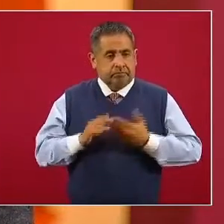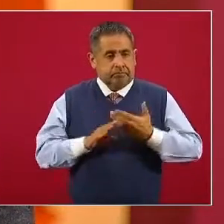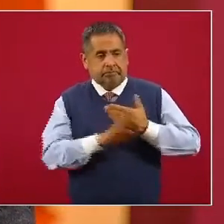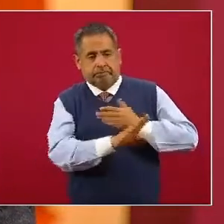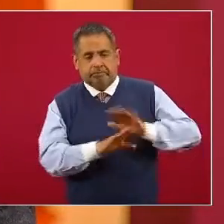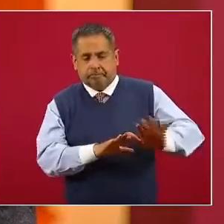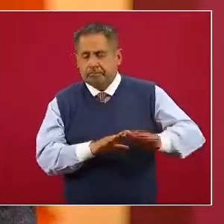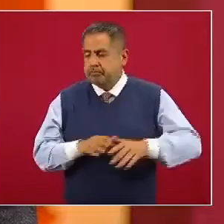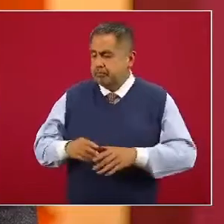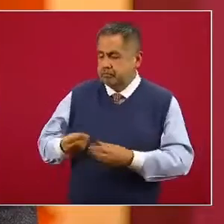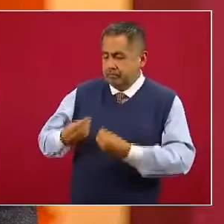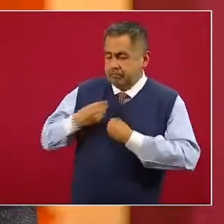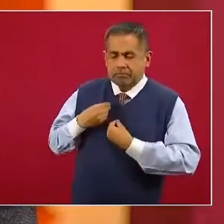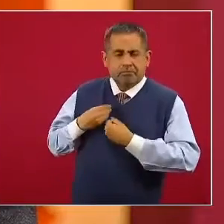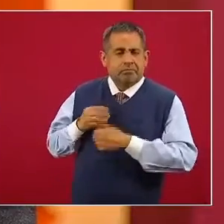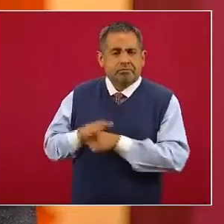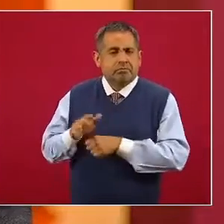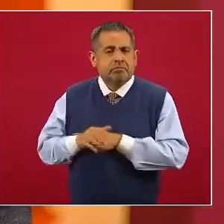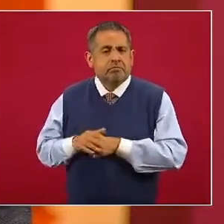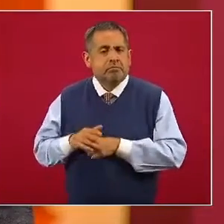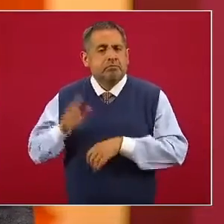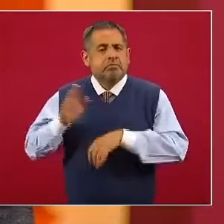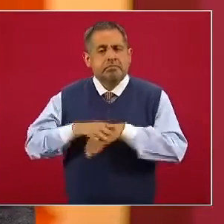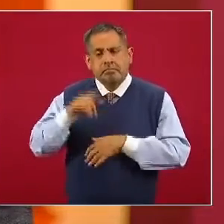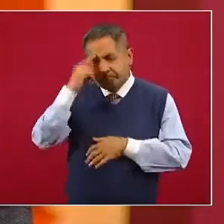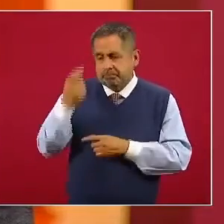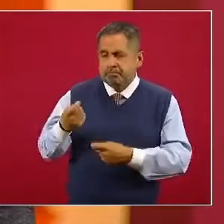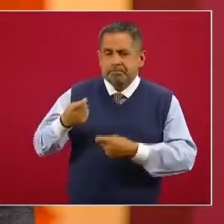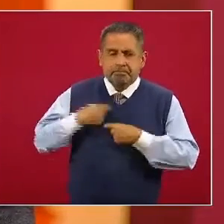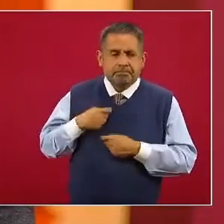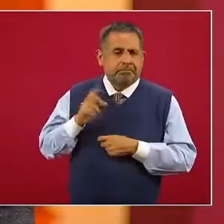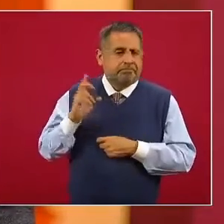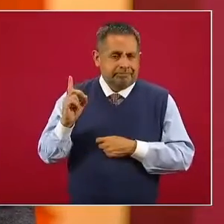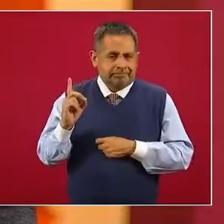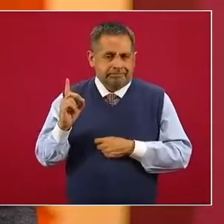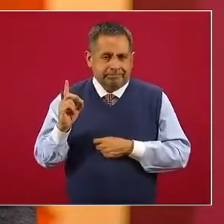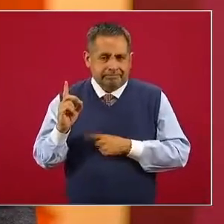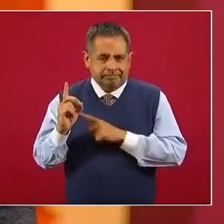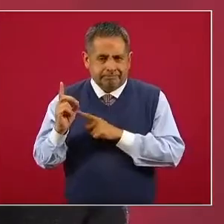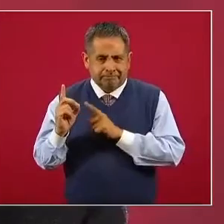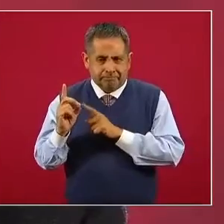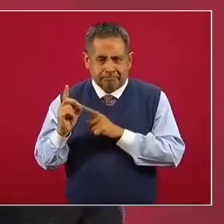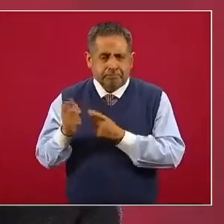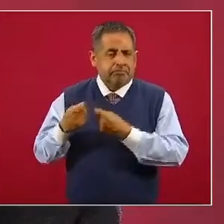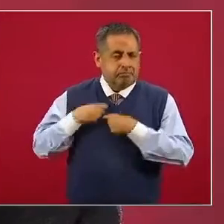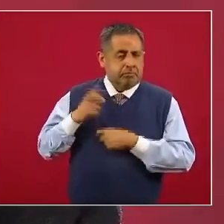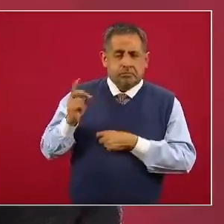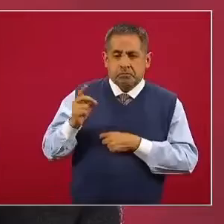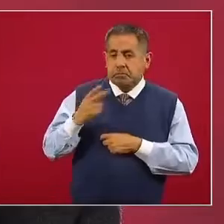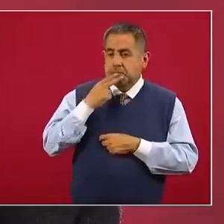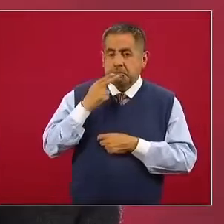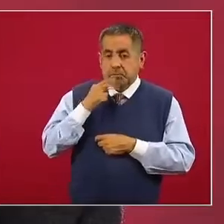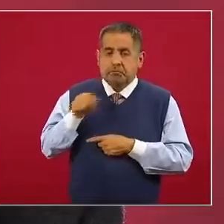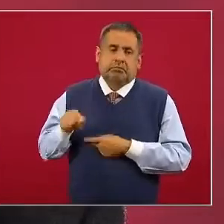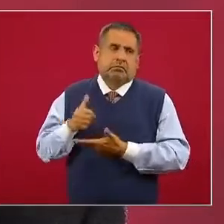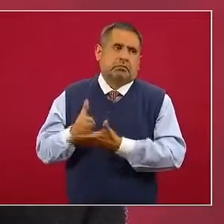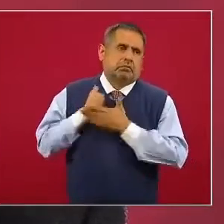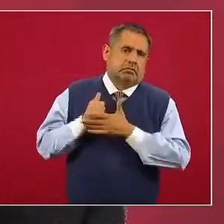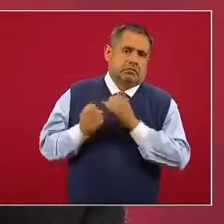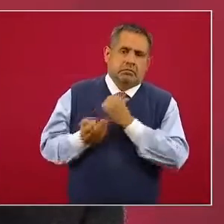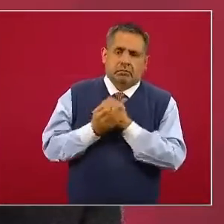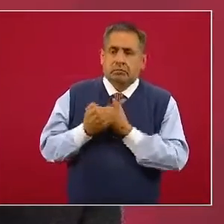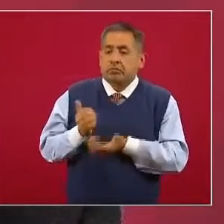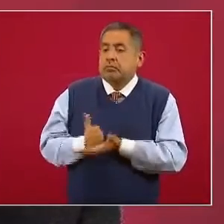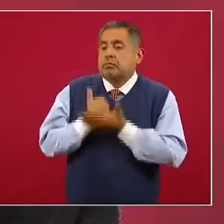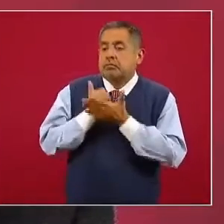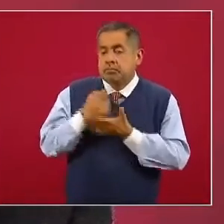tuberculosis latente se facilita por la vitamina D y por lo tanto la vitamina D se convierte en un elemento